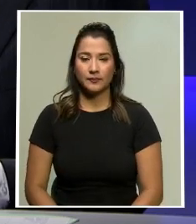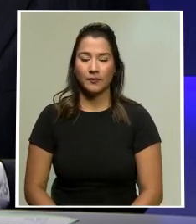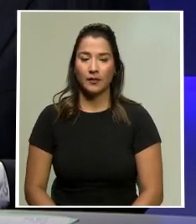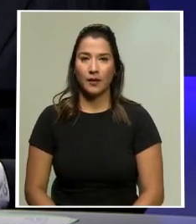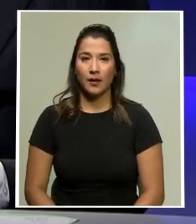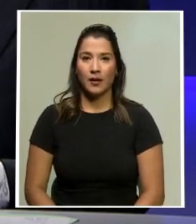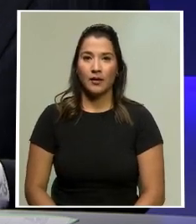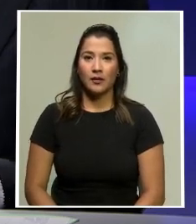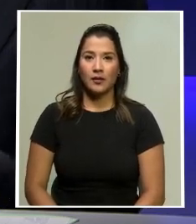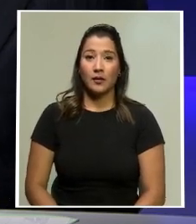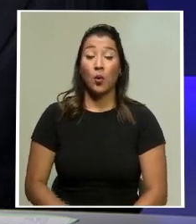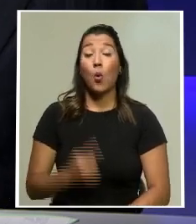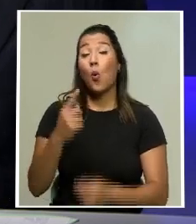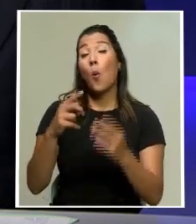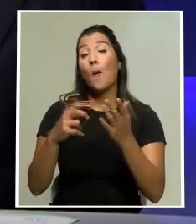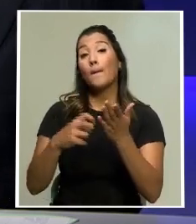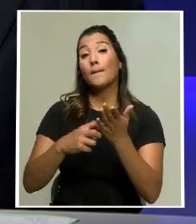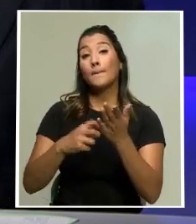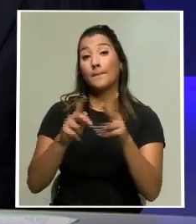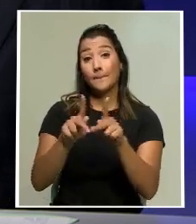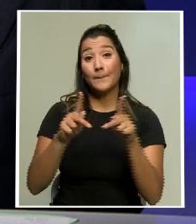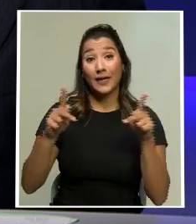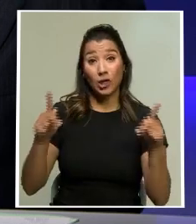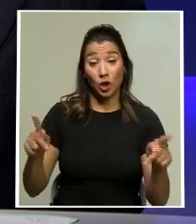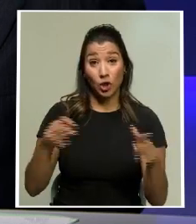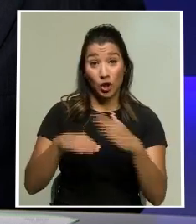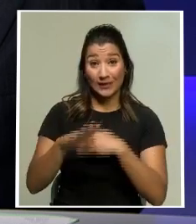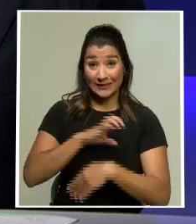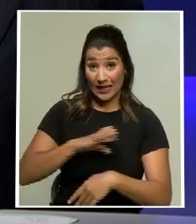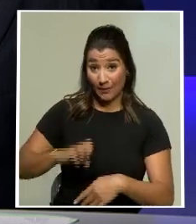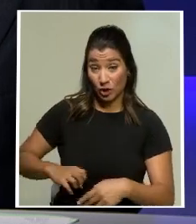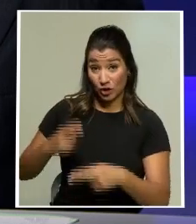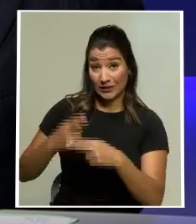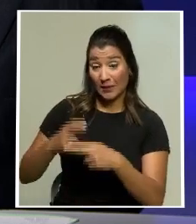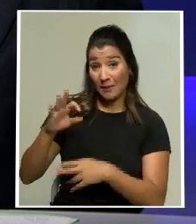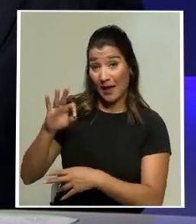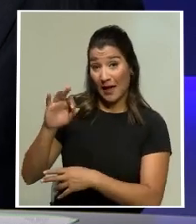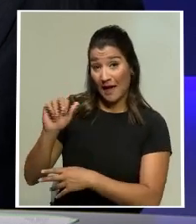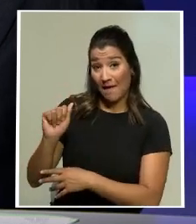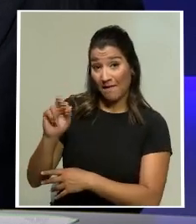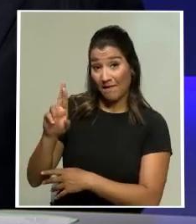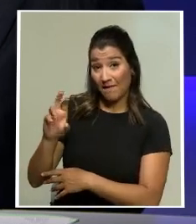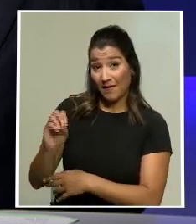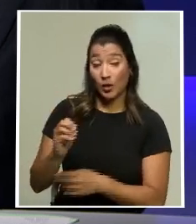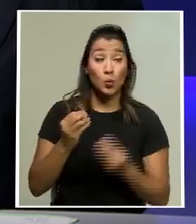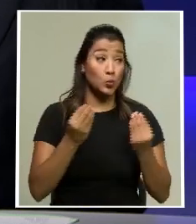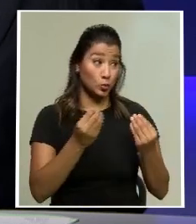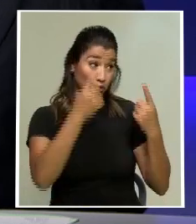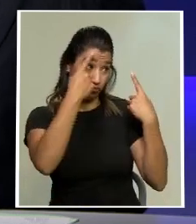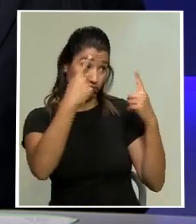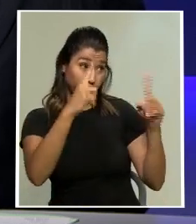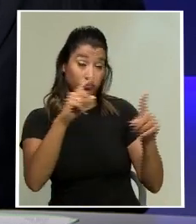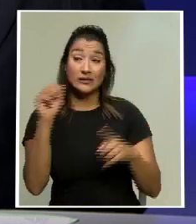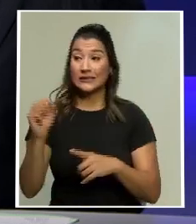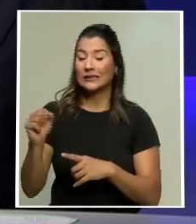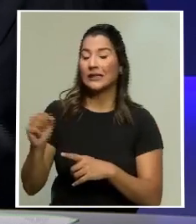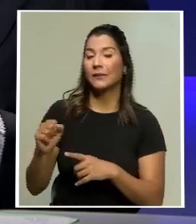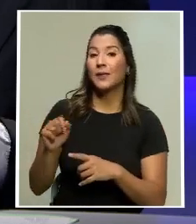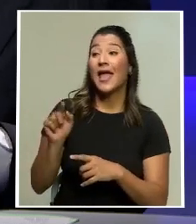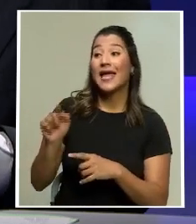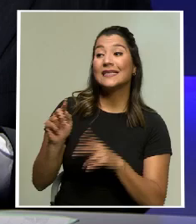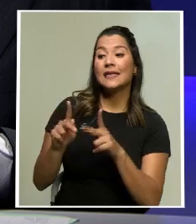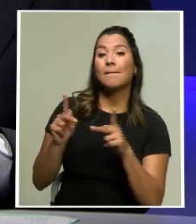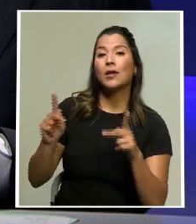El Faro, un periódico digital salvadoreño muy prestigioso, hizo una investigación